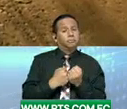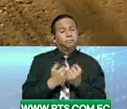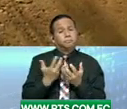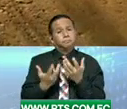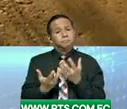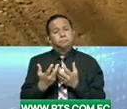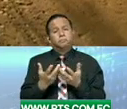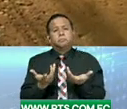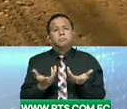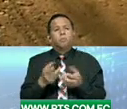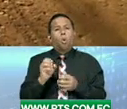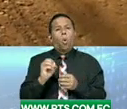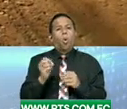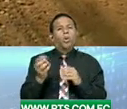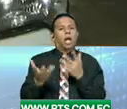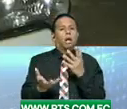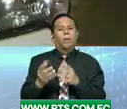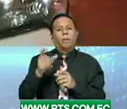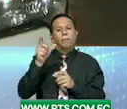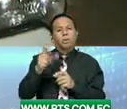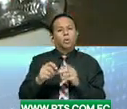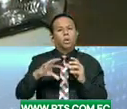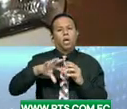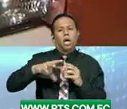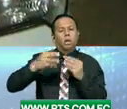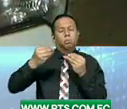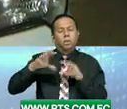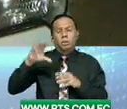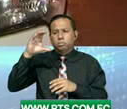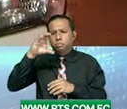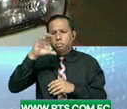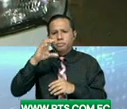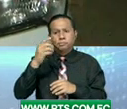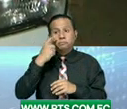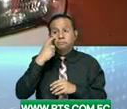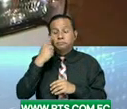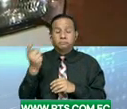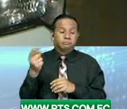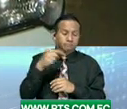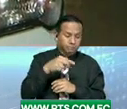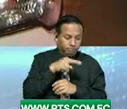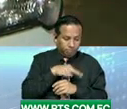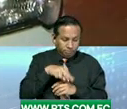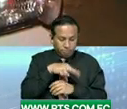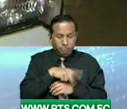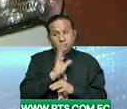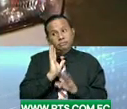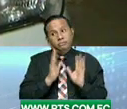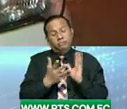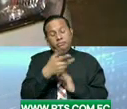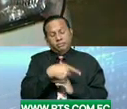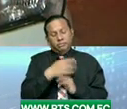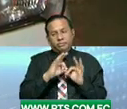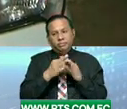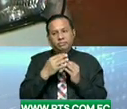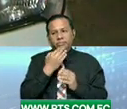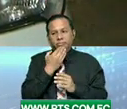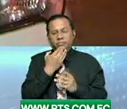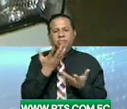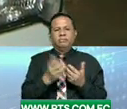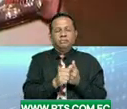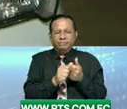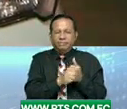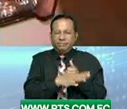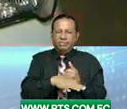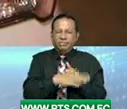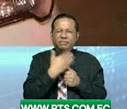una persona desaparecida en el sector para que puedan acercarse a este sitio de la cooperativa y electoral junto al trasvaso Canal de la Muerte para que